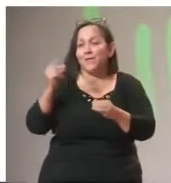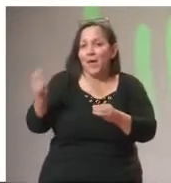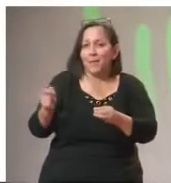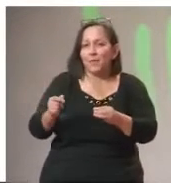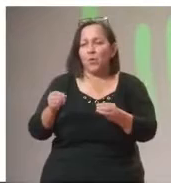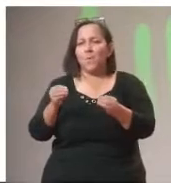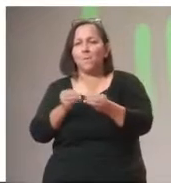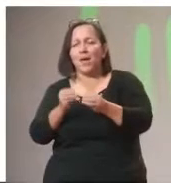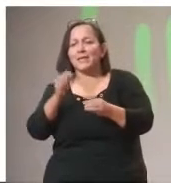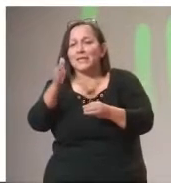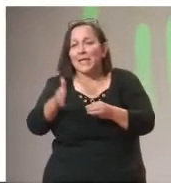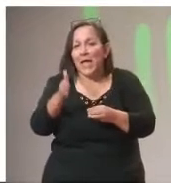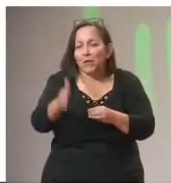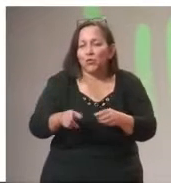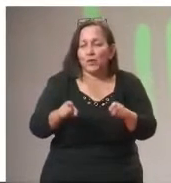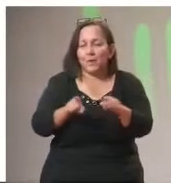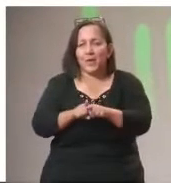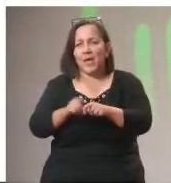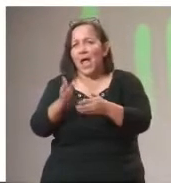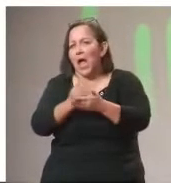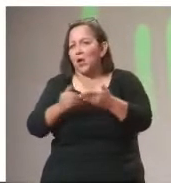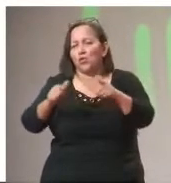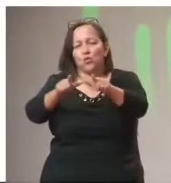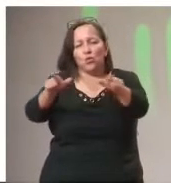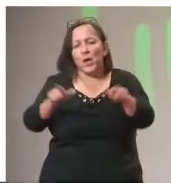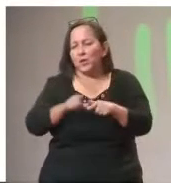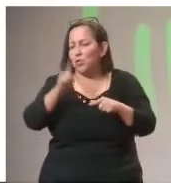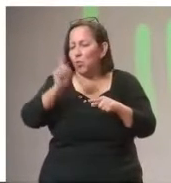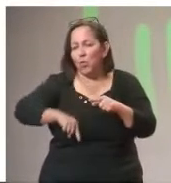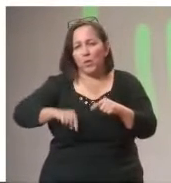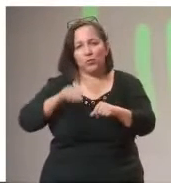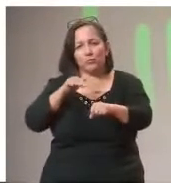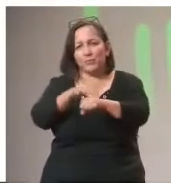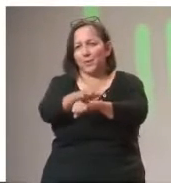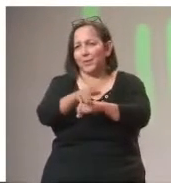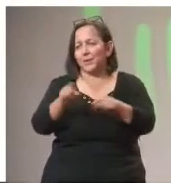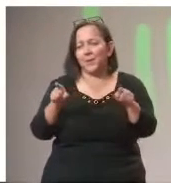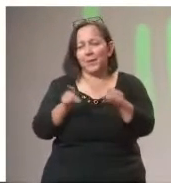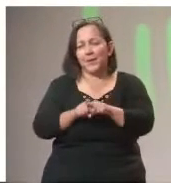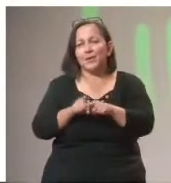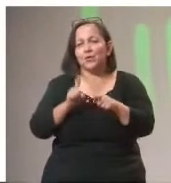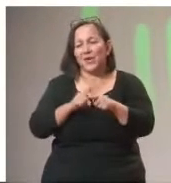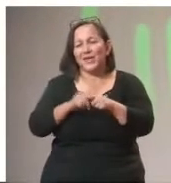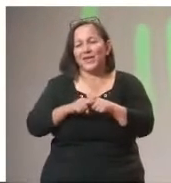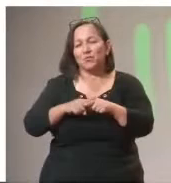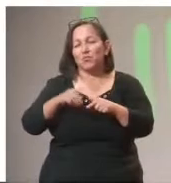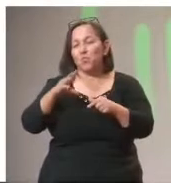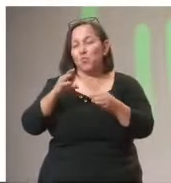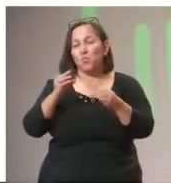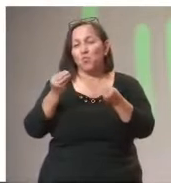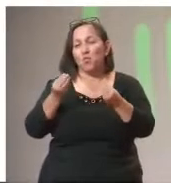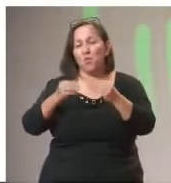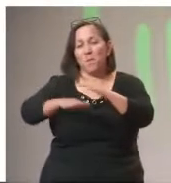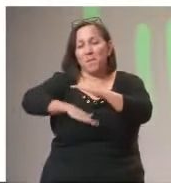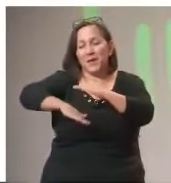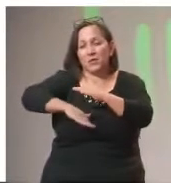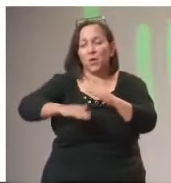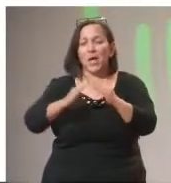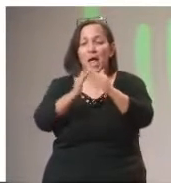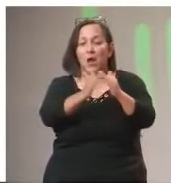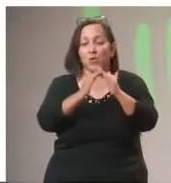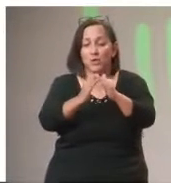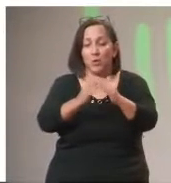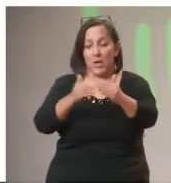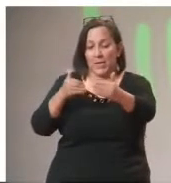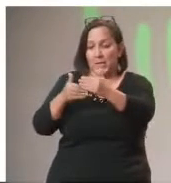zonas. En algunas zonas ni siquiera podemos tener la infiltración y lo que tenemos es escorrentía superficial. Entonces, en algunas ciudades o pueblos cercanos